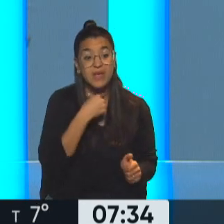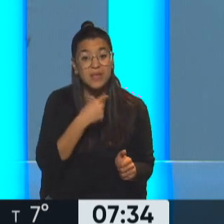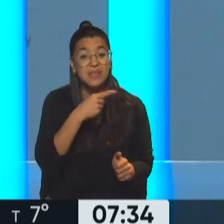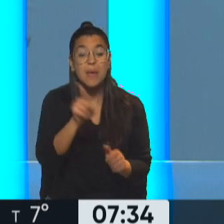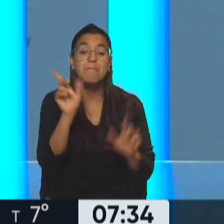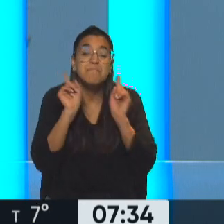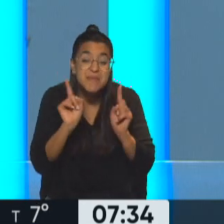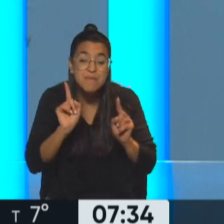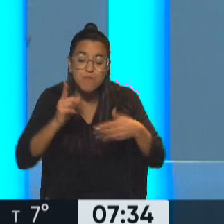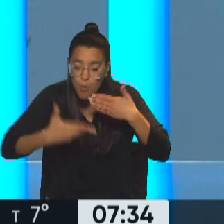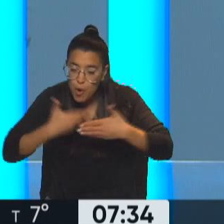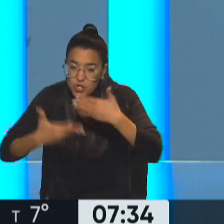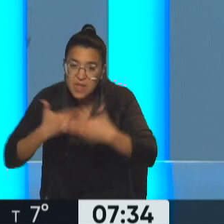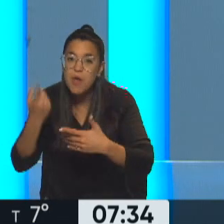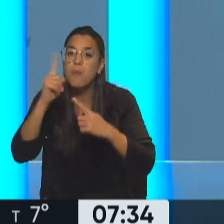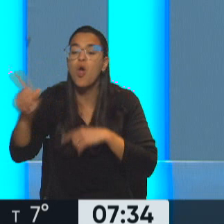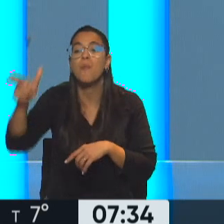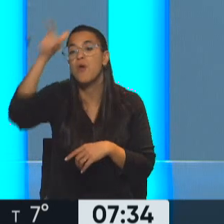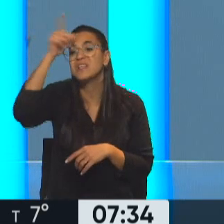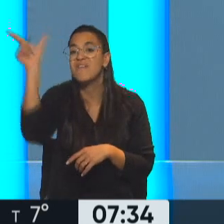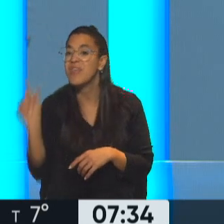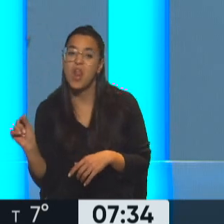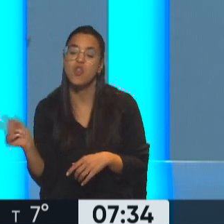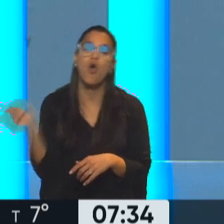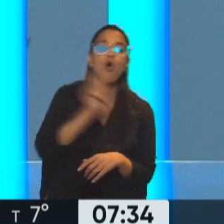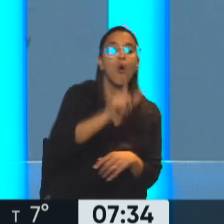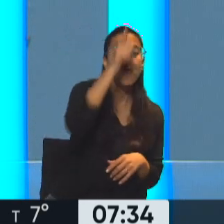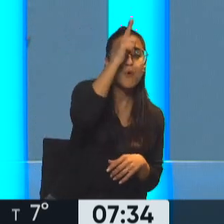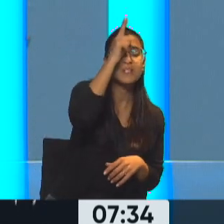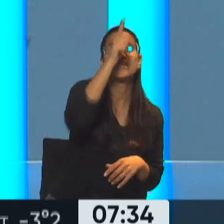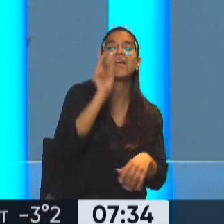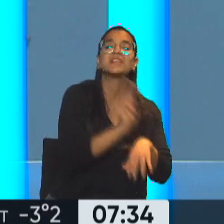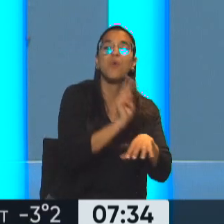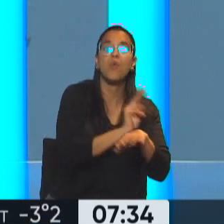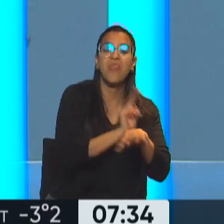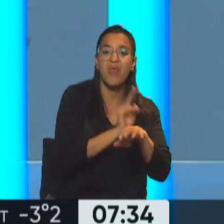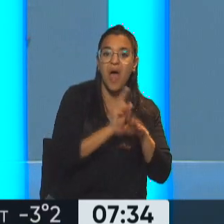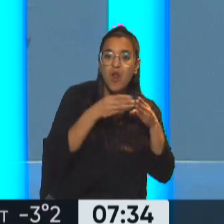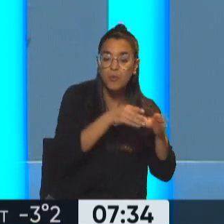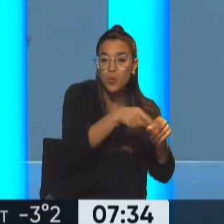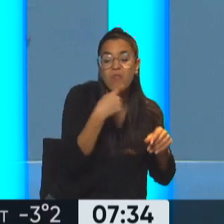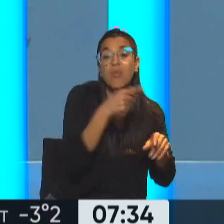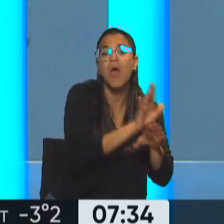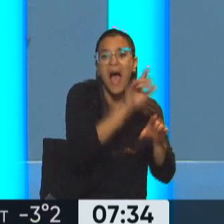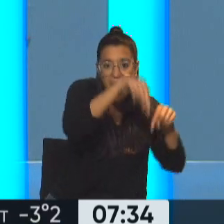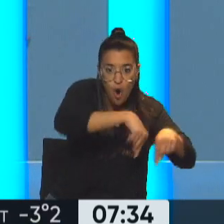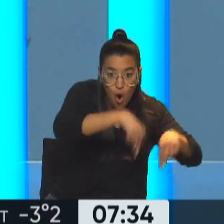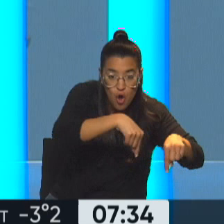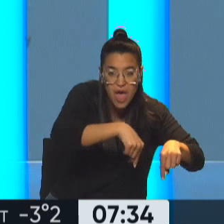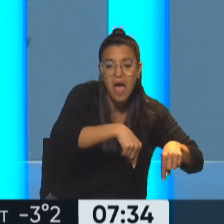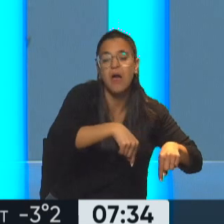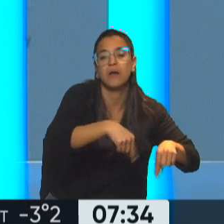hacer el mismo procedimiento, pero no en la Policía Federal, sino en la Policía de Seguridad Aeroportuaria, ya a esta altura de la mañana